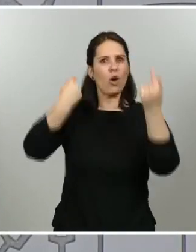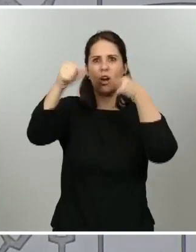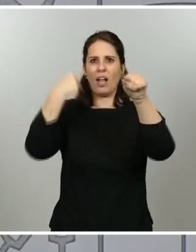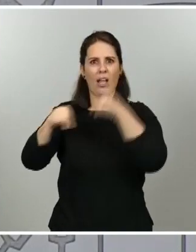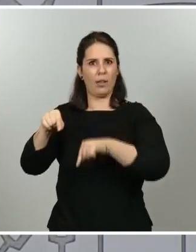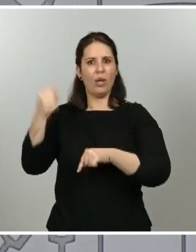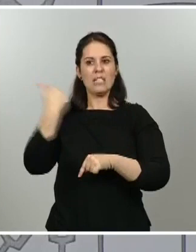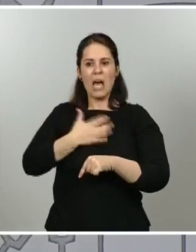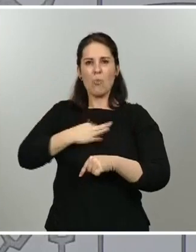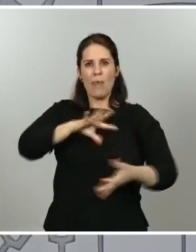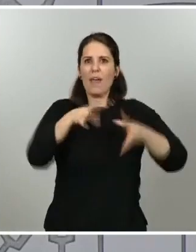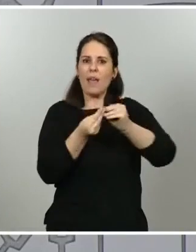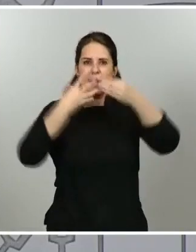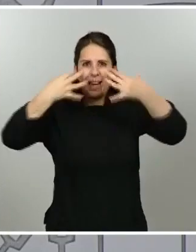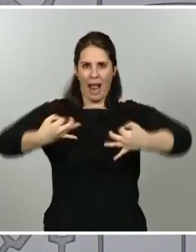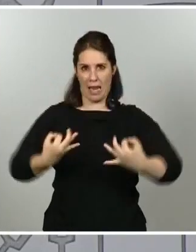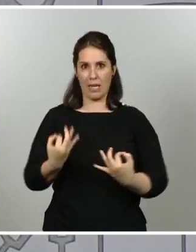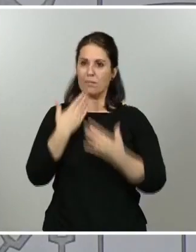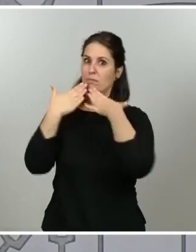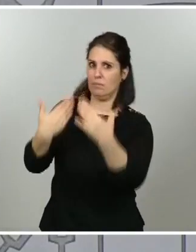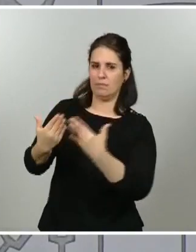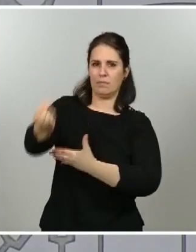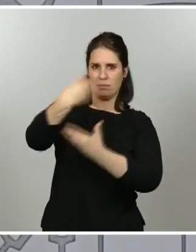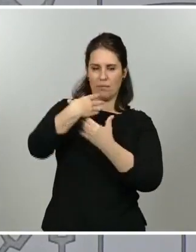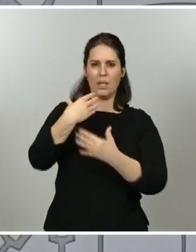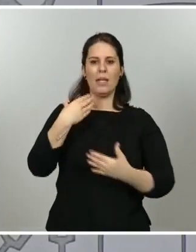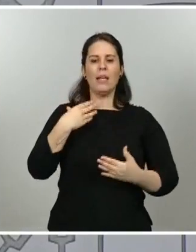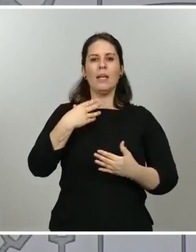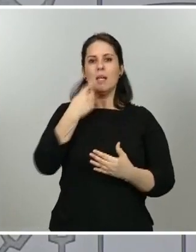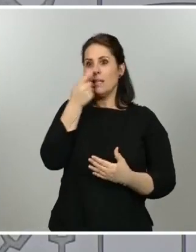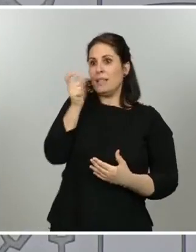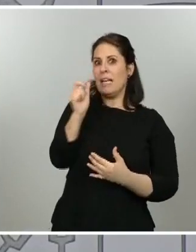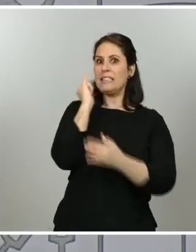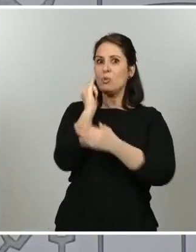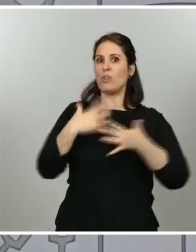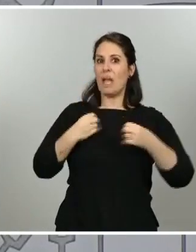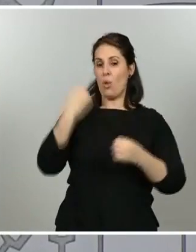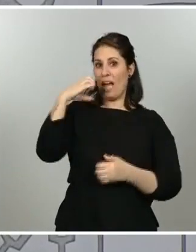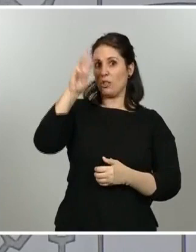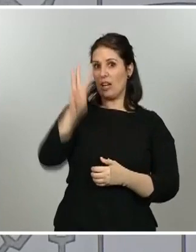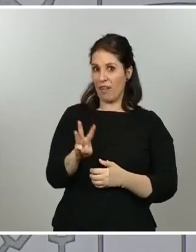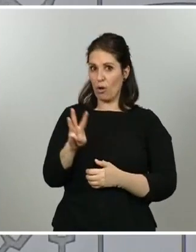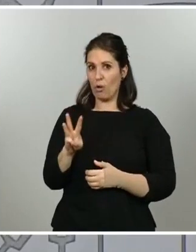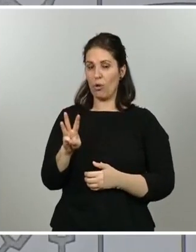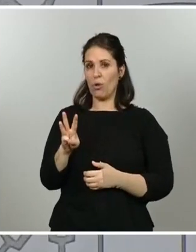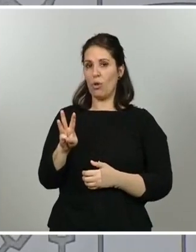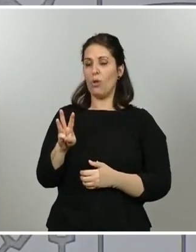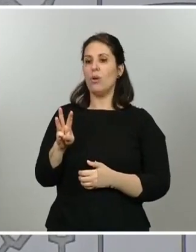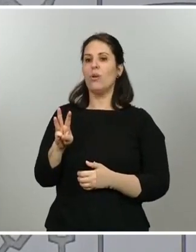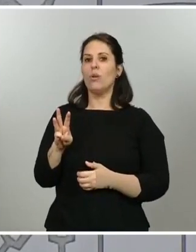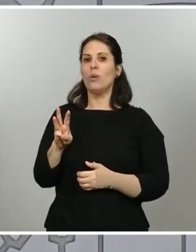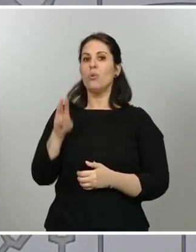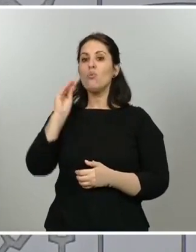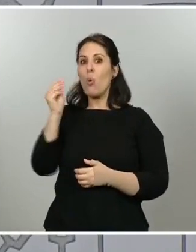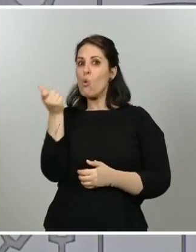realidad. La serie que se publica en el Instituto de Salud Carlos III será corregida una vez que terminemos con Madrid de comprobar toda la serie